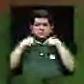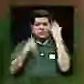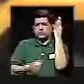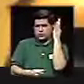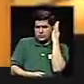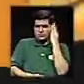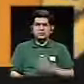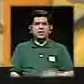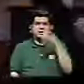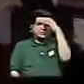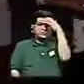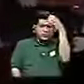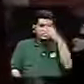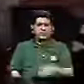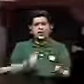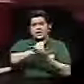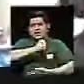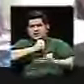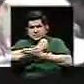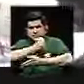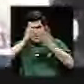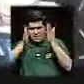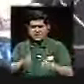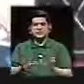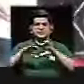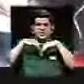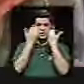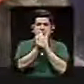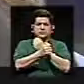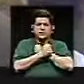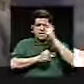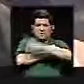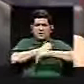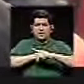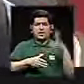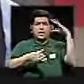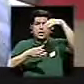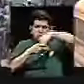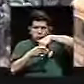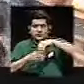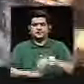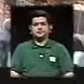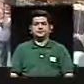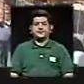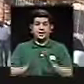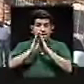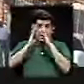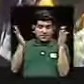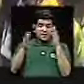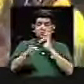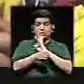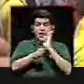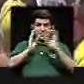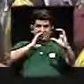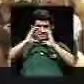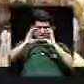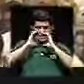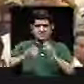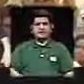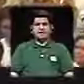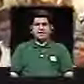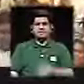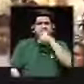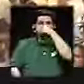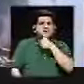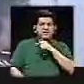feministas culturales campesinos y comités patrióticos entre otros la apertura de las telecomunicaciones la